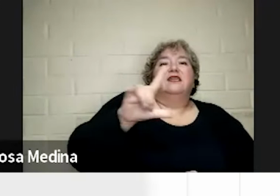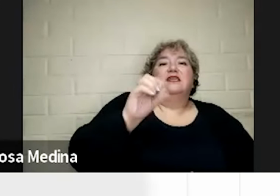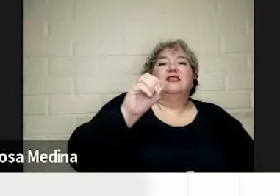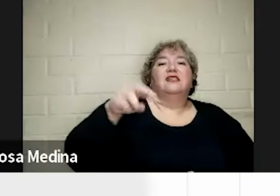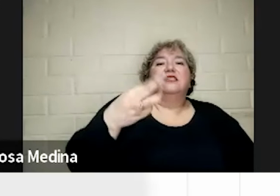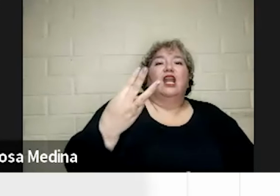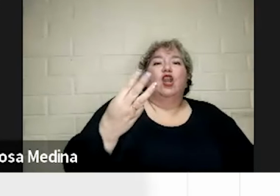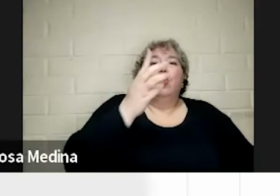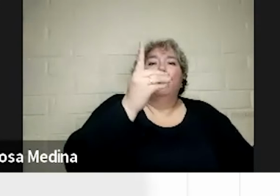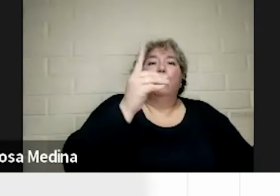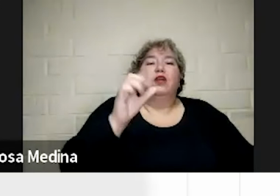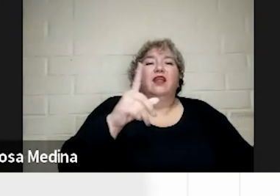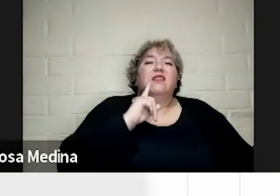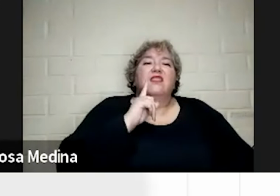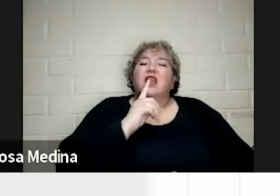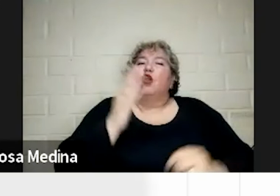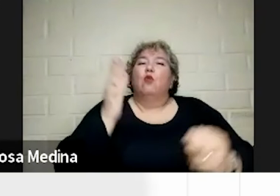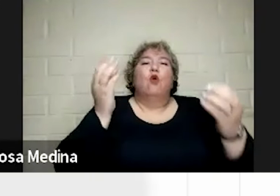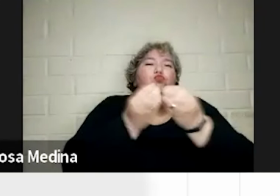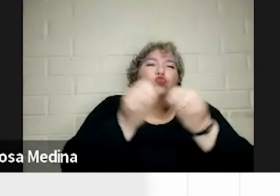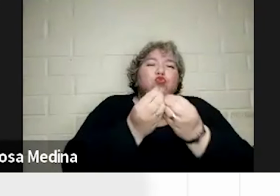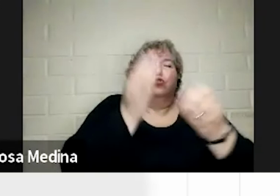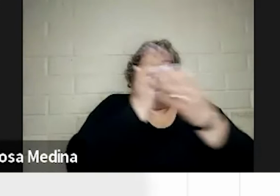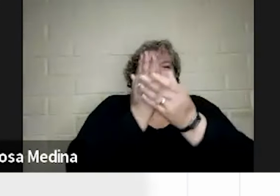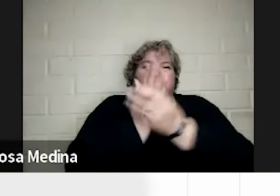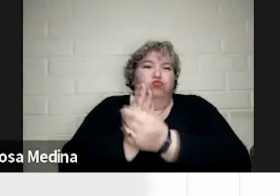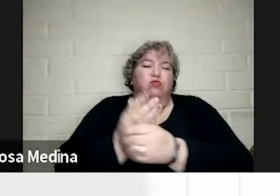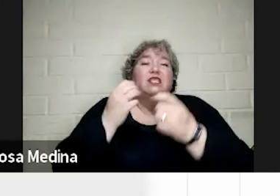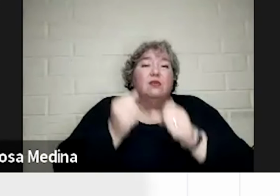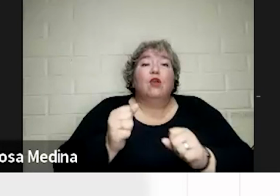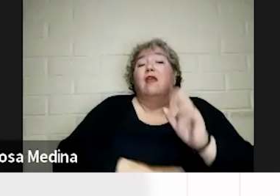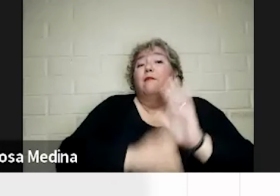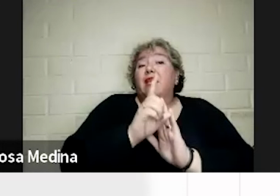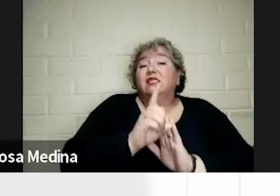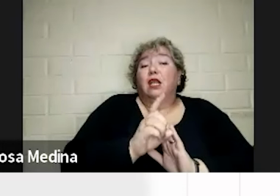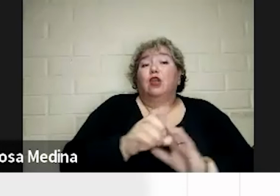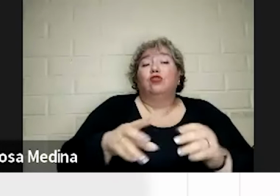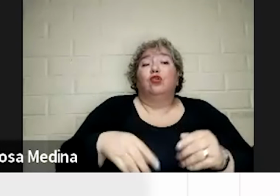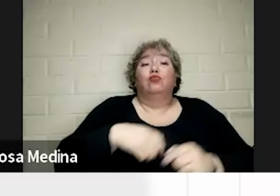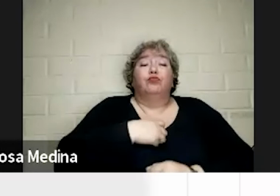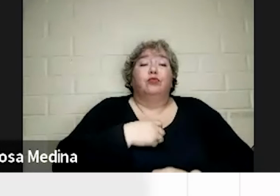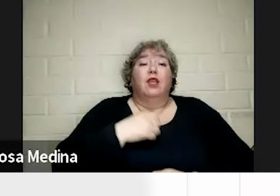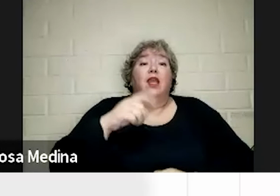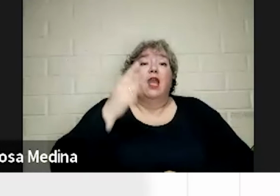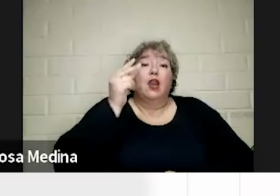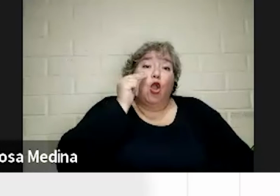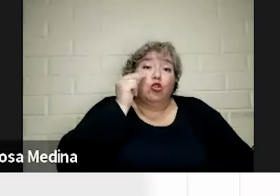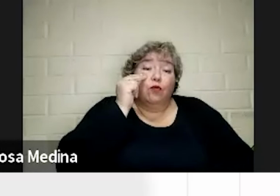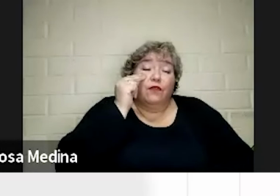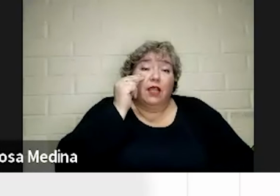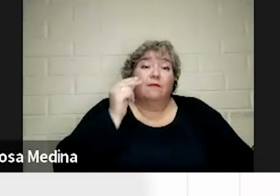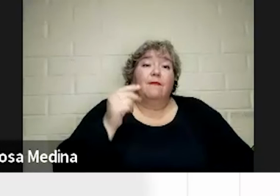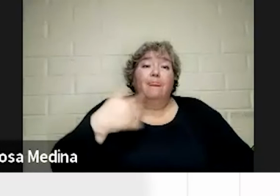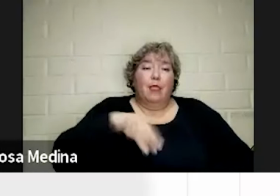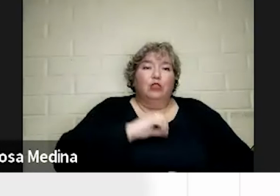tests distintos para evaluar los distintos componentes básicos de las funciones ejecutivas. Y como les decía, en octubre vamos a hacer el